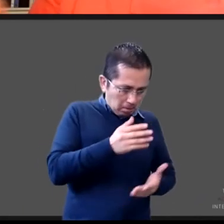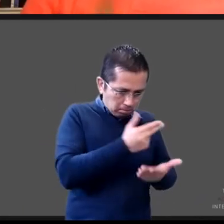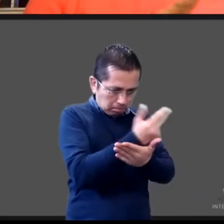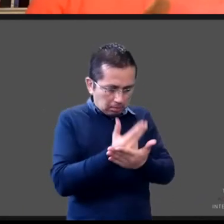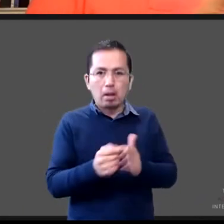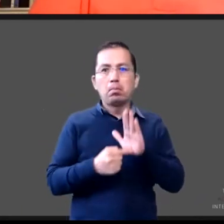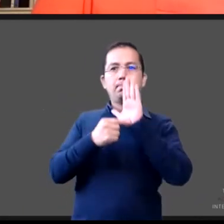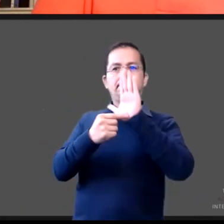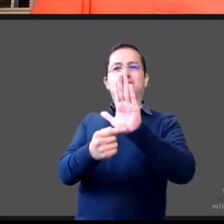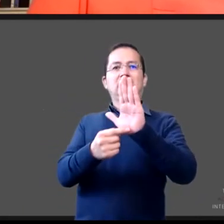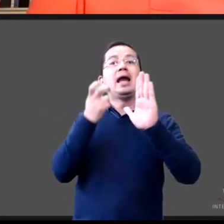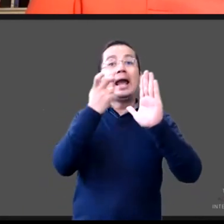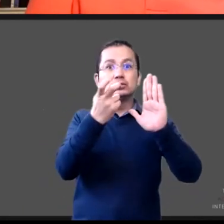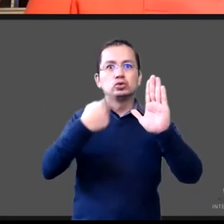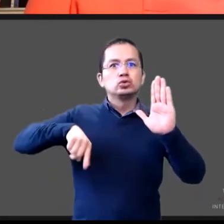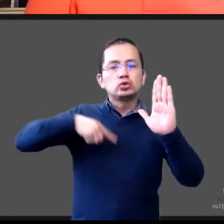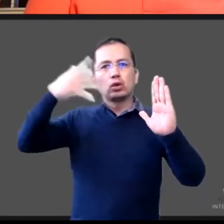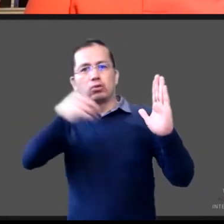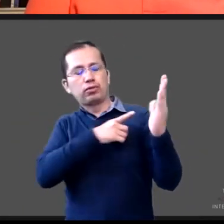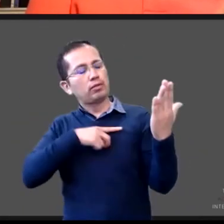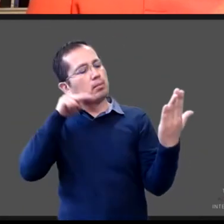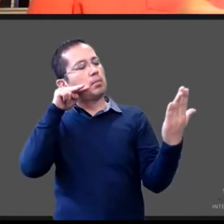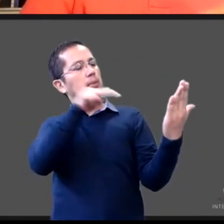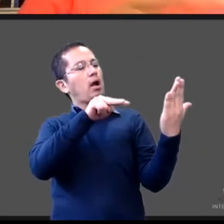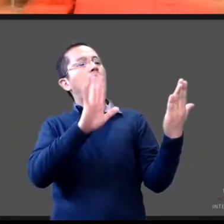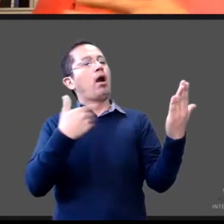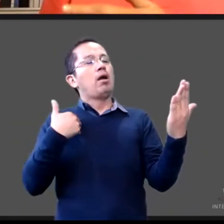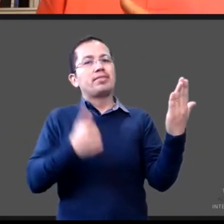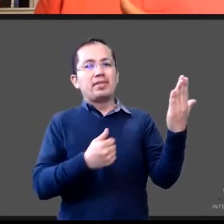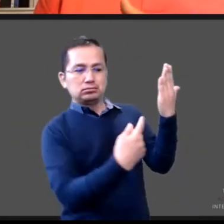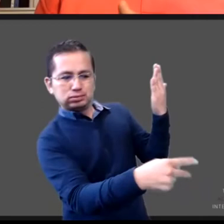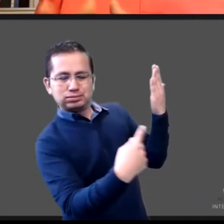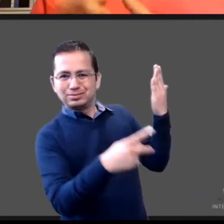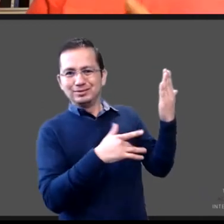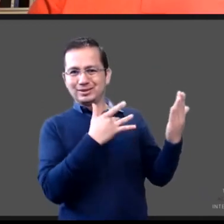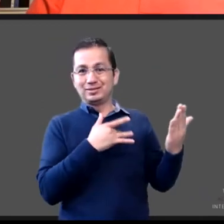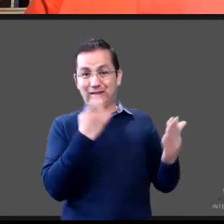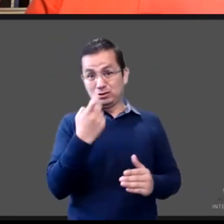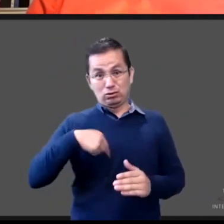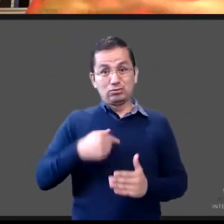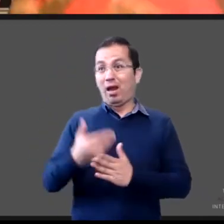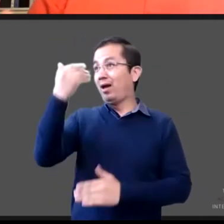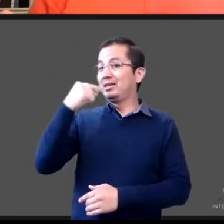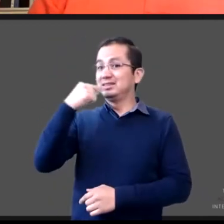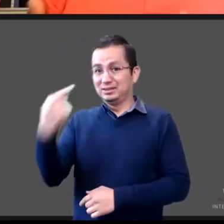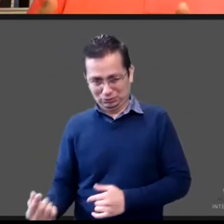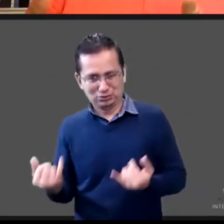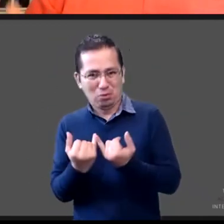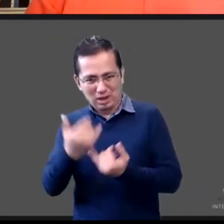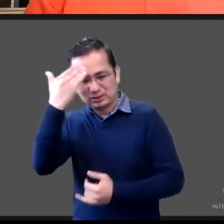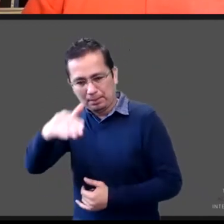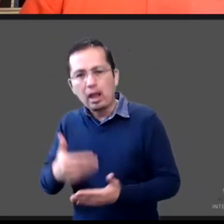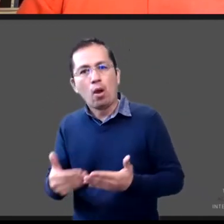que cuando éramos niños lo teníamos seguramente, pero lo hemos perdido y ahora tenemos que reaprenderlo.